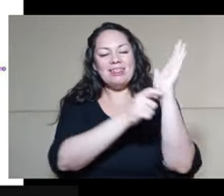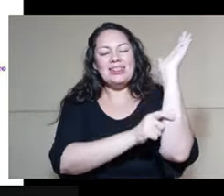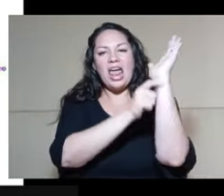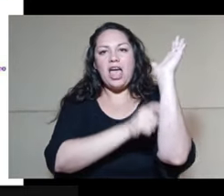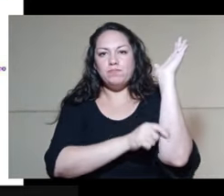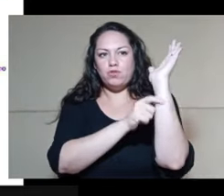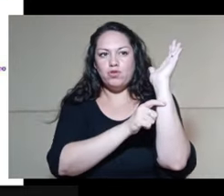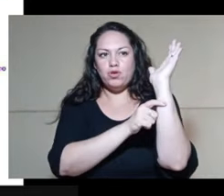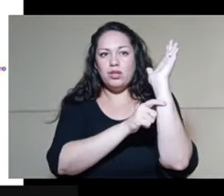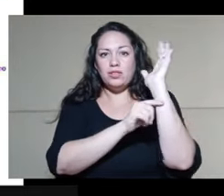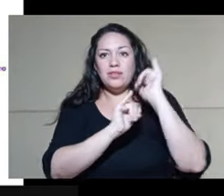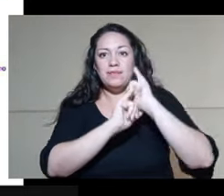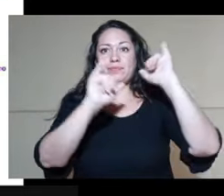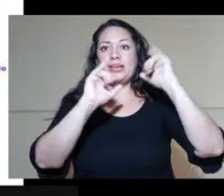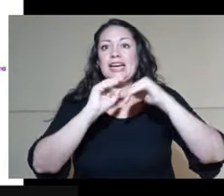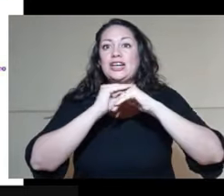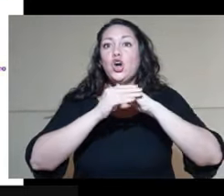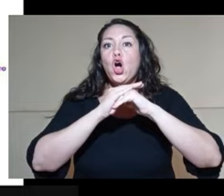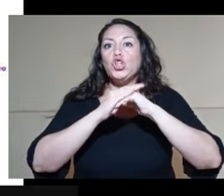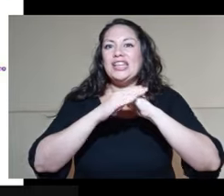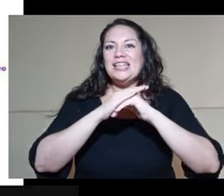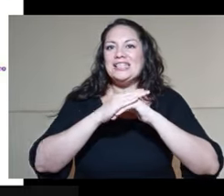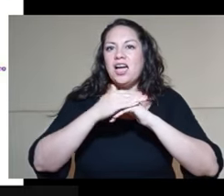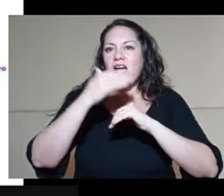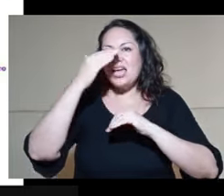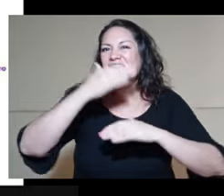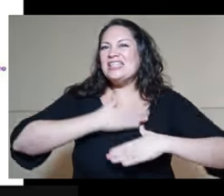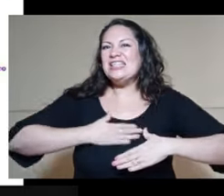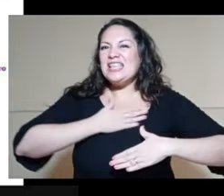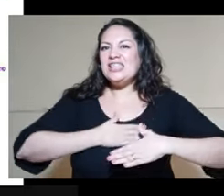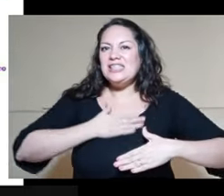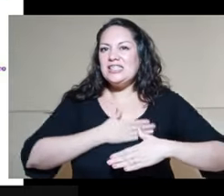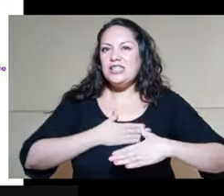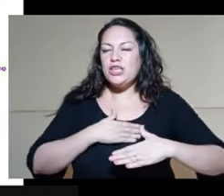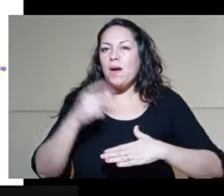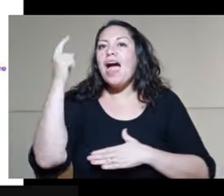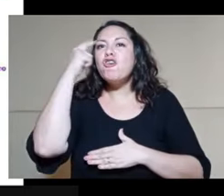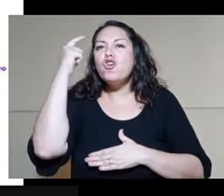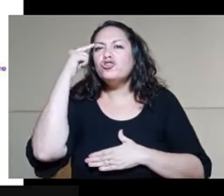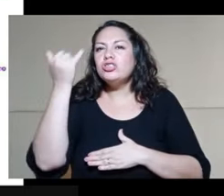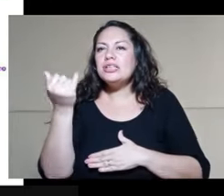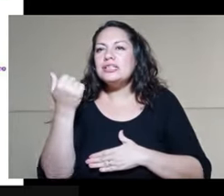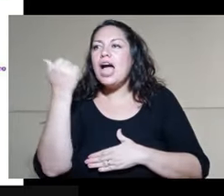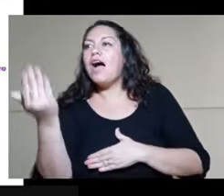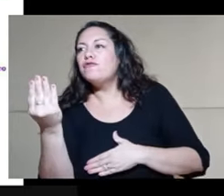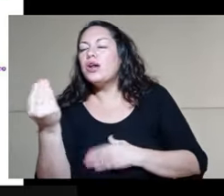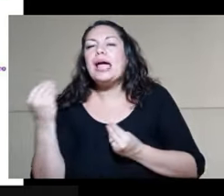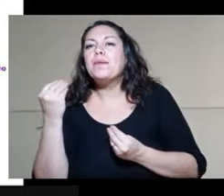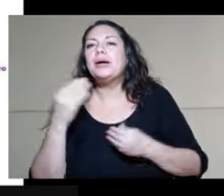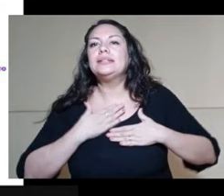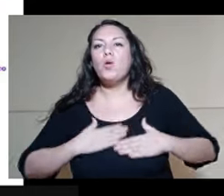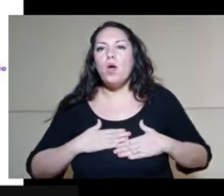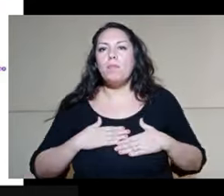para que las neuronas de nuestra corteza sensitiva sean conscientes de lo que nos está pasando. Lo que no llegue acá a la corteza, nosotros no somos conscientes que nos